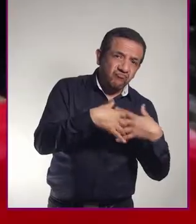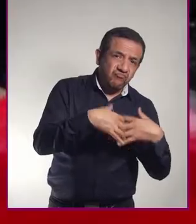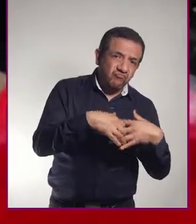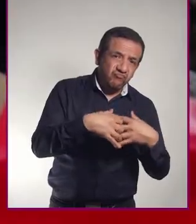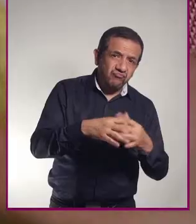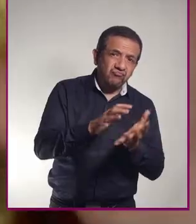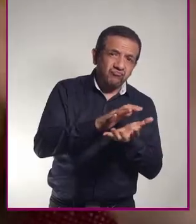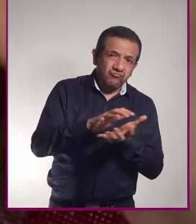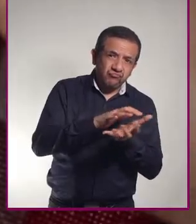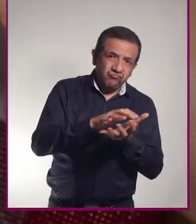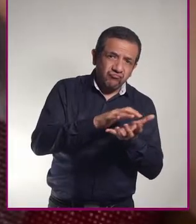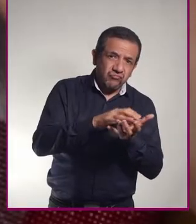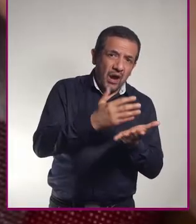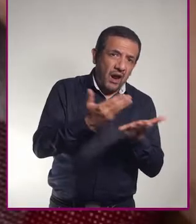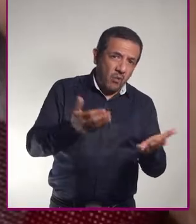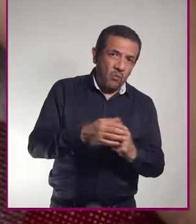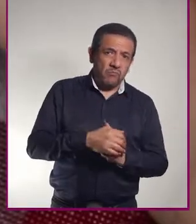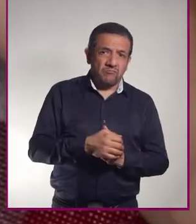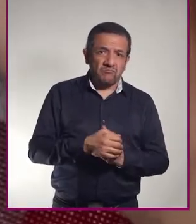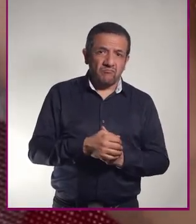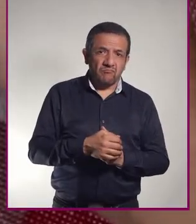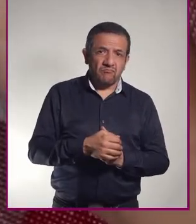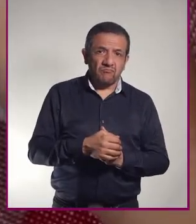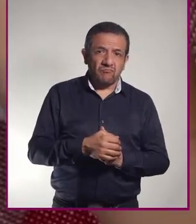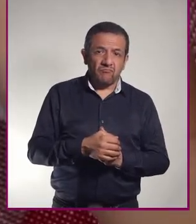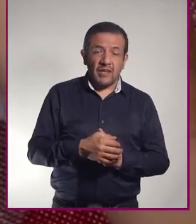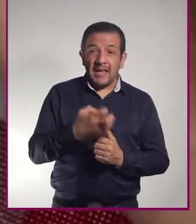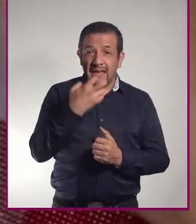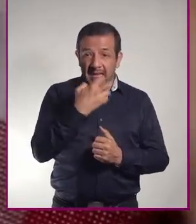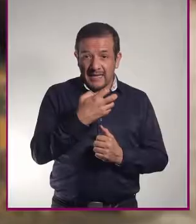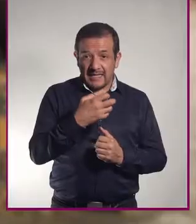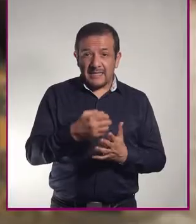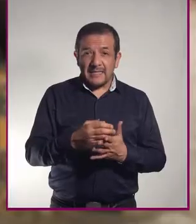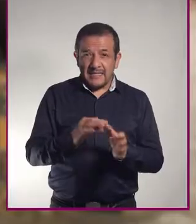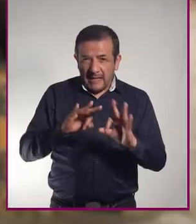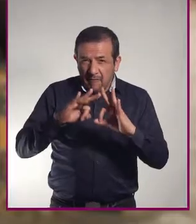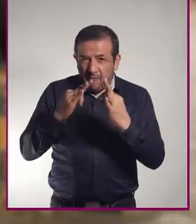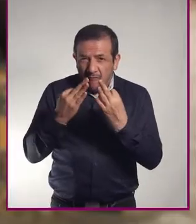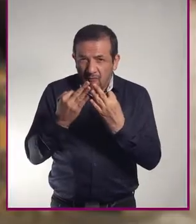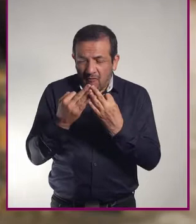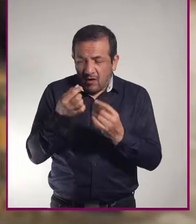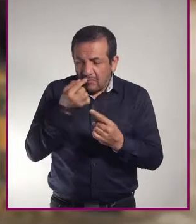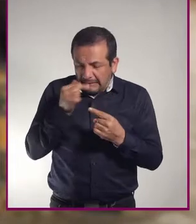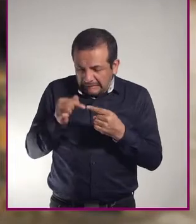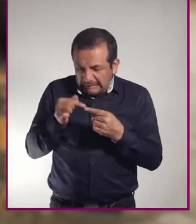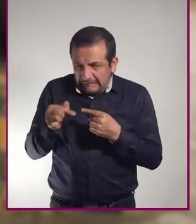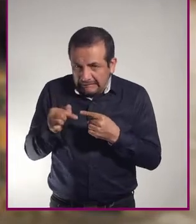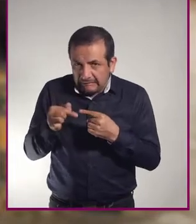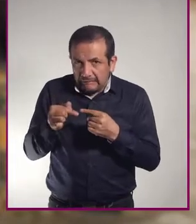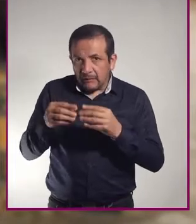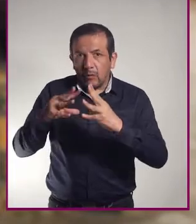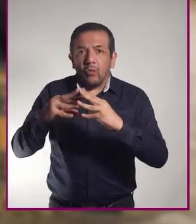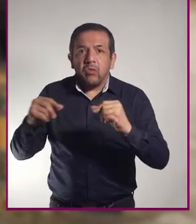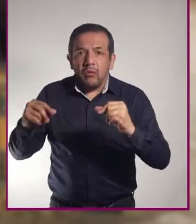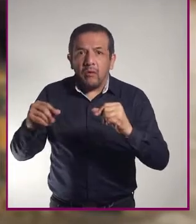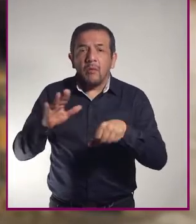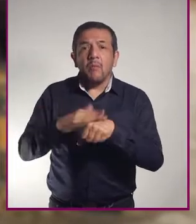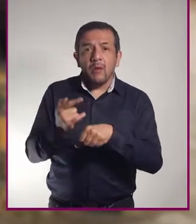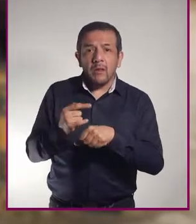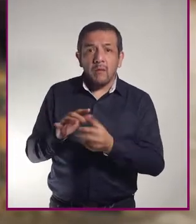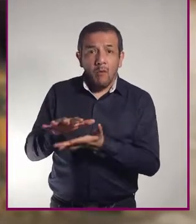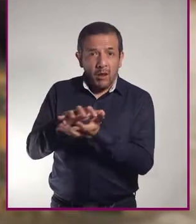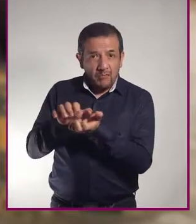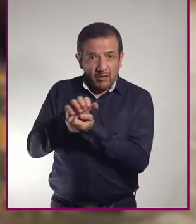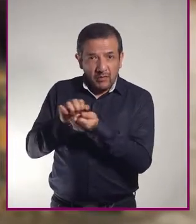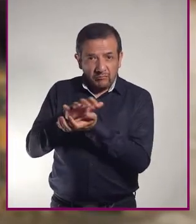de la masa de maíz. Esta técnica ancestral está casi al borde de la extinción, debido a que la masa con la que se hacen